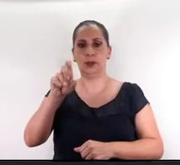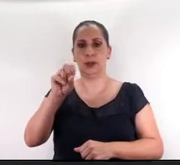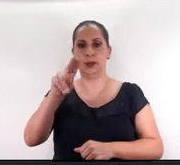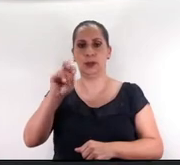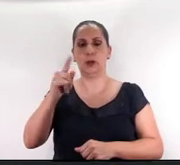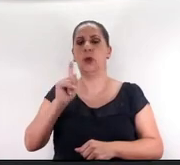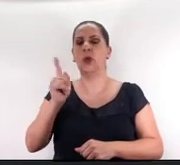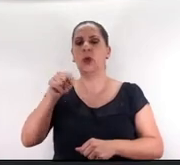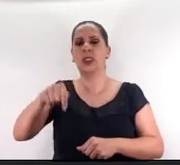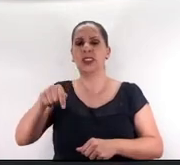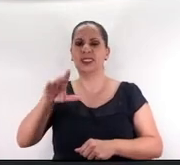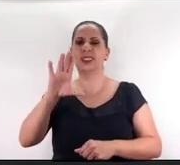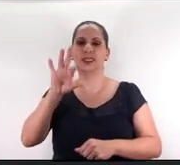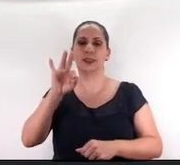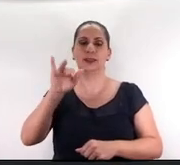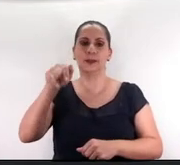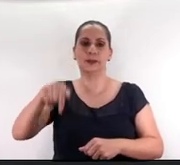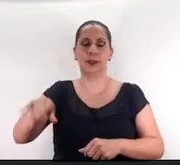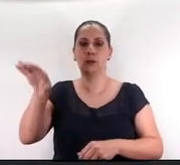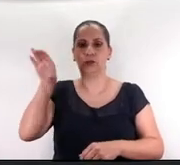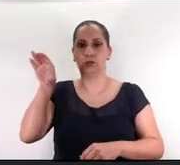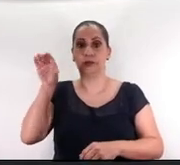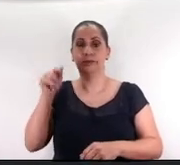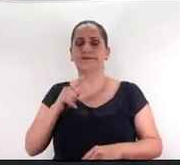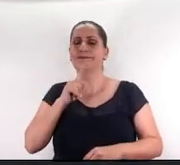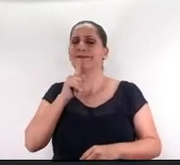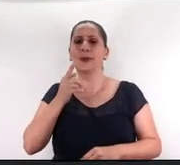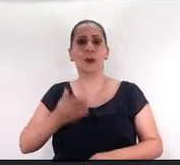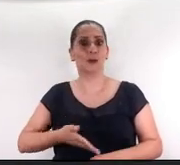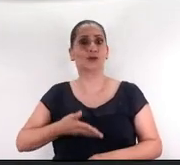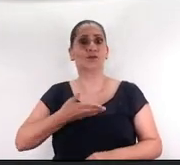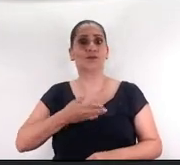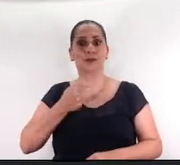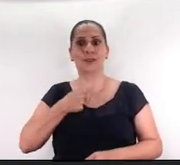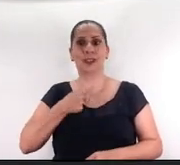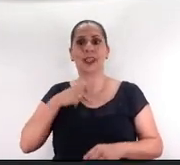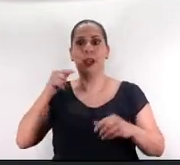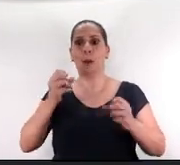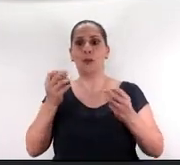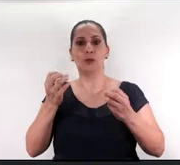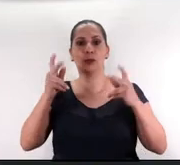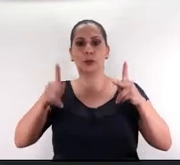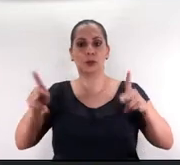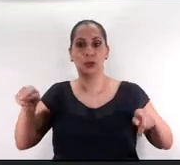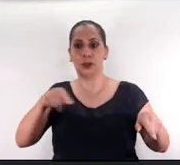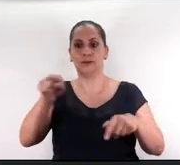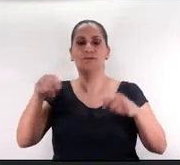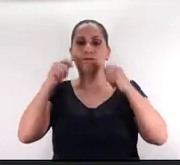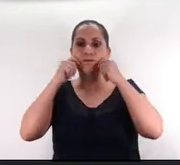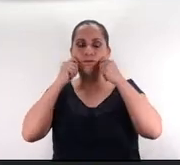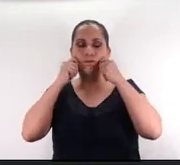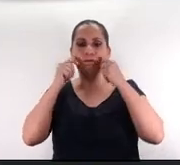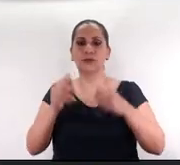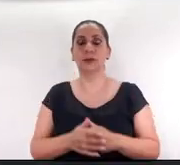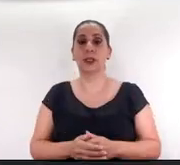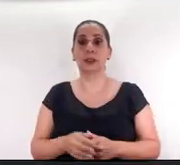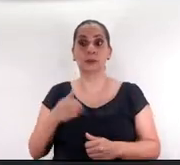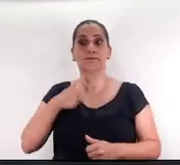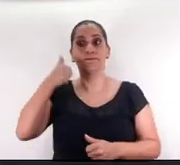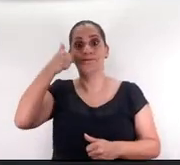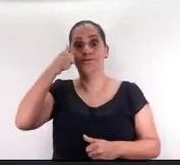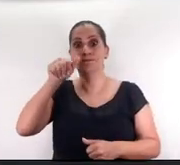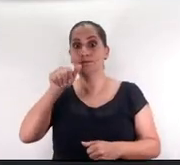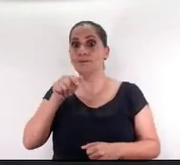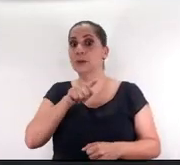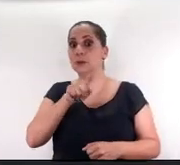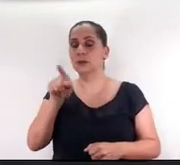del CEFIA aquí en Curridabat. Es un placer tener ya presente a varias personas en el auditorio, indicarles o recordarles más bien